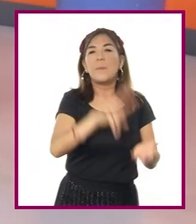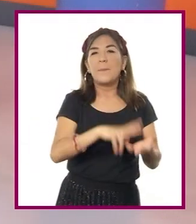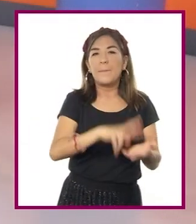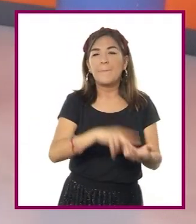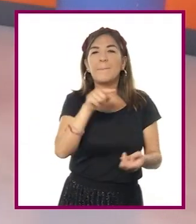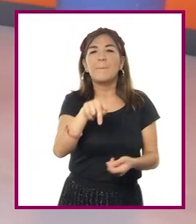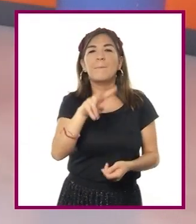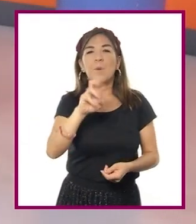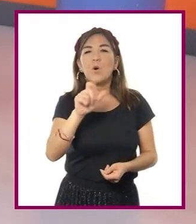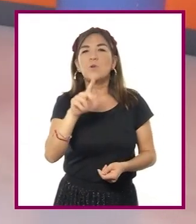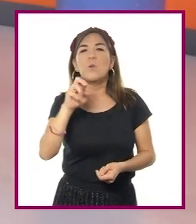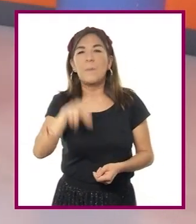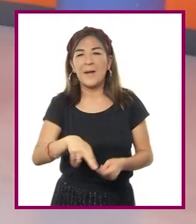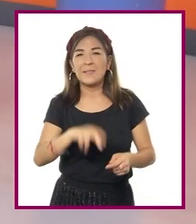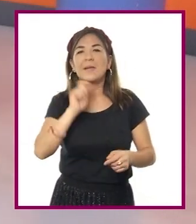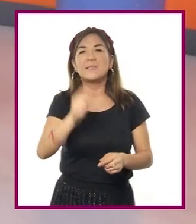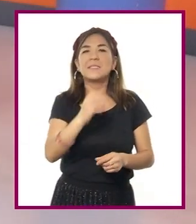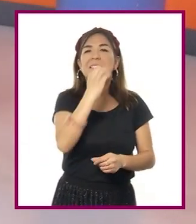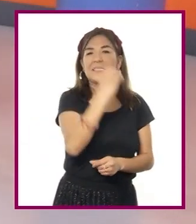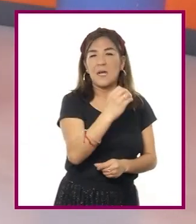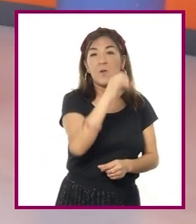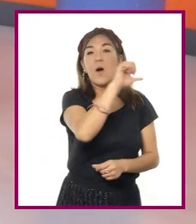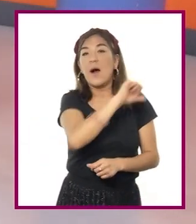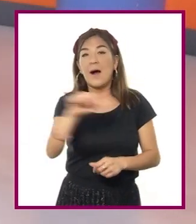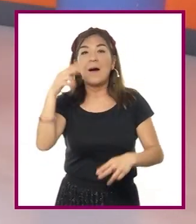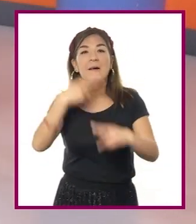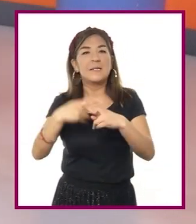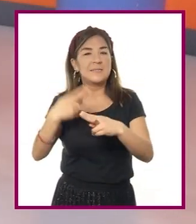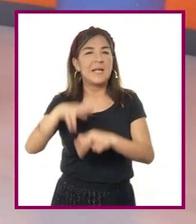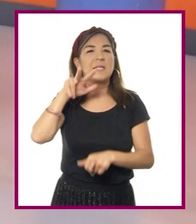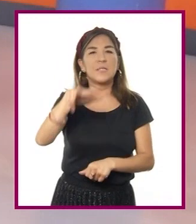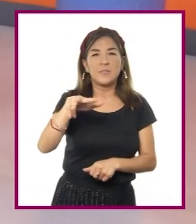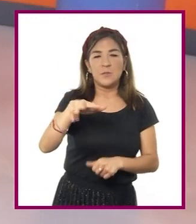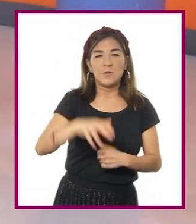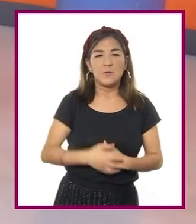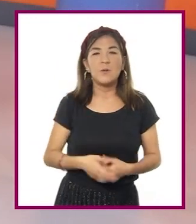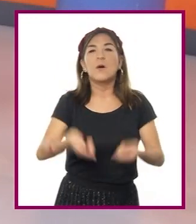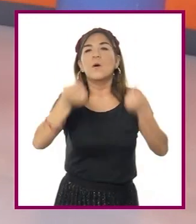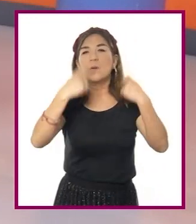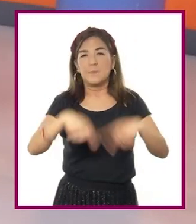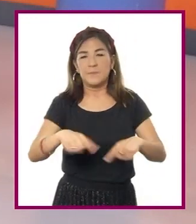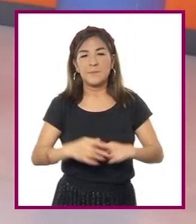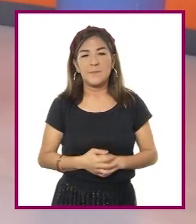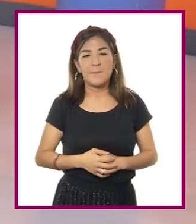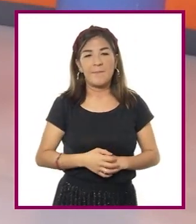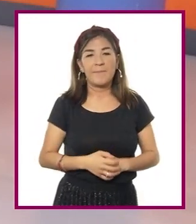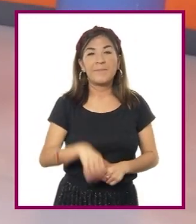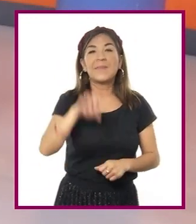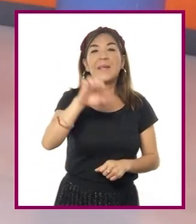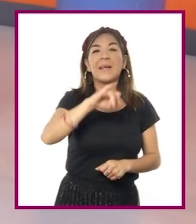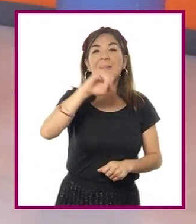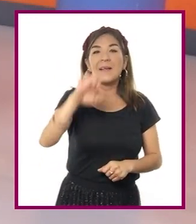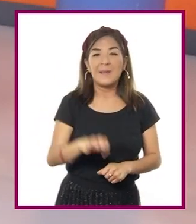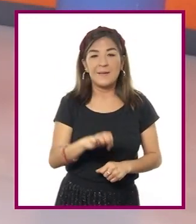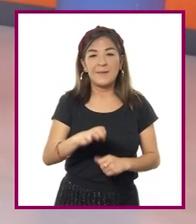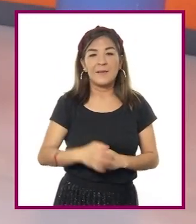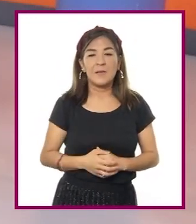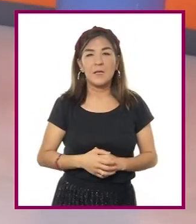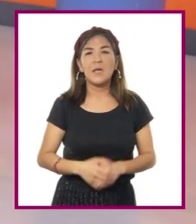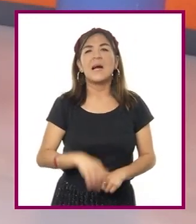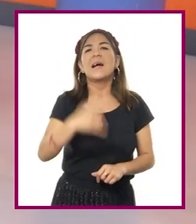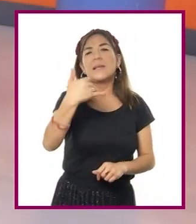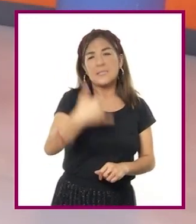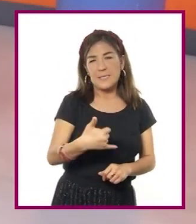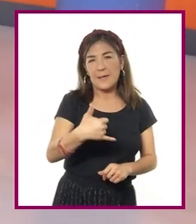con valores que pueden ser de 0 hasta 18, mientras que en el eje de las ordenadas o